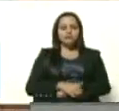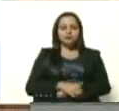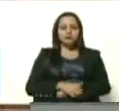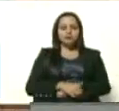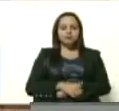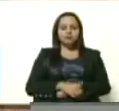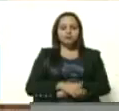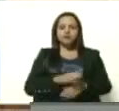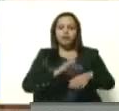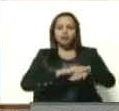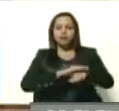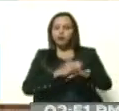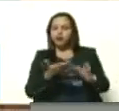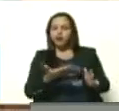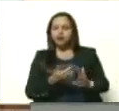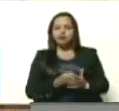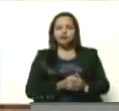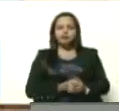Porque